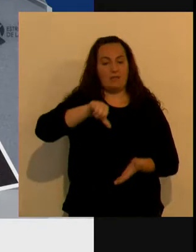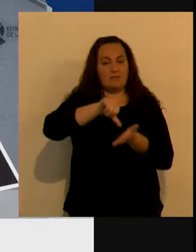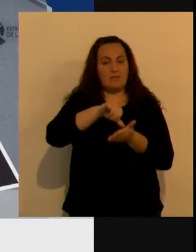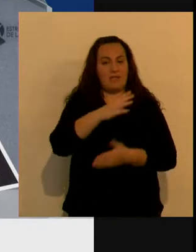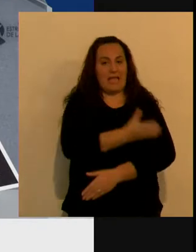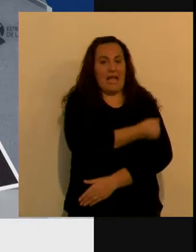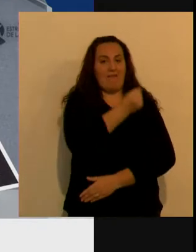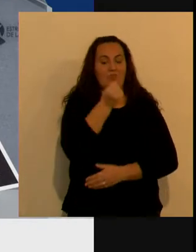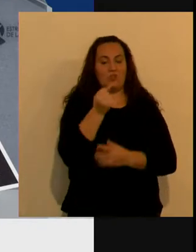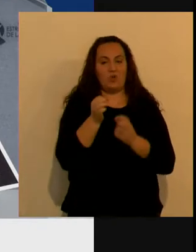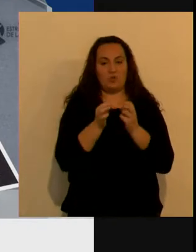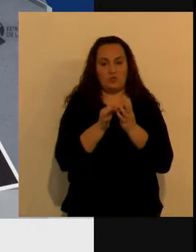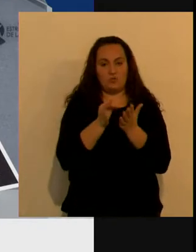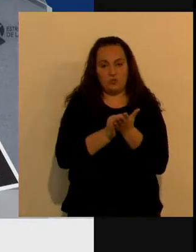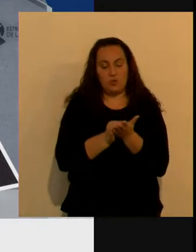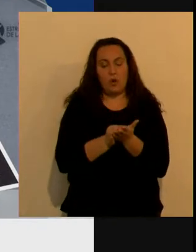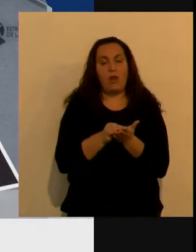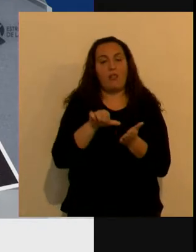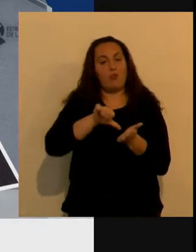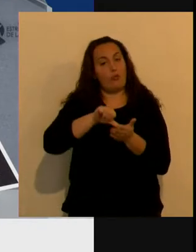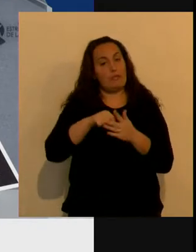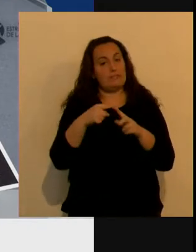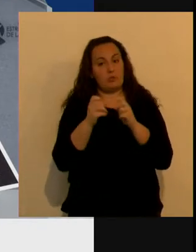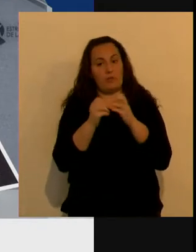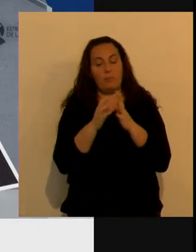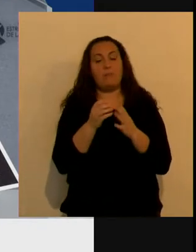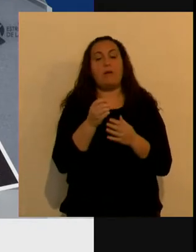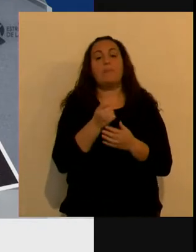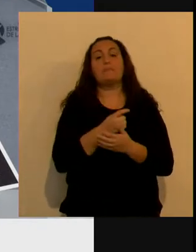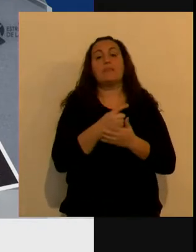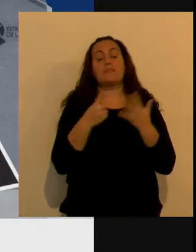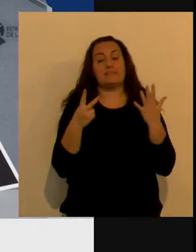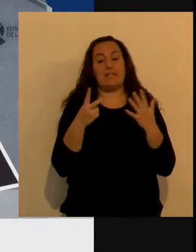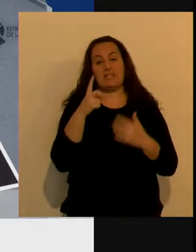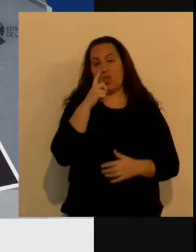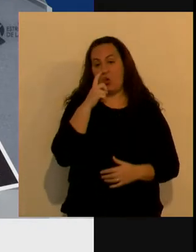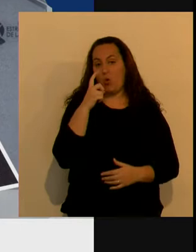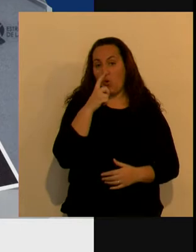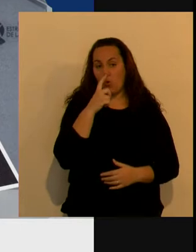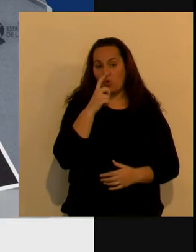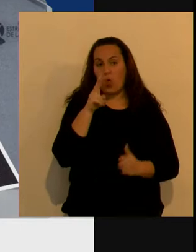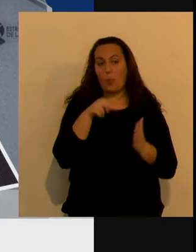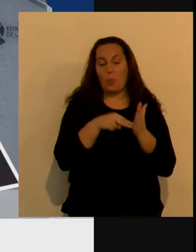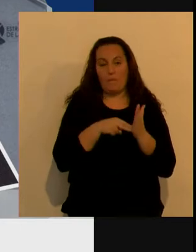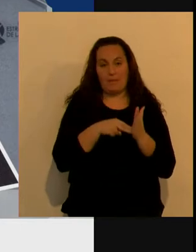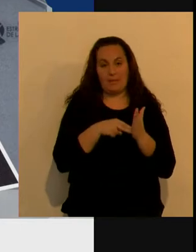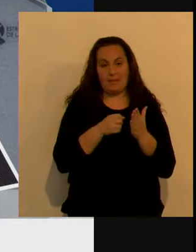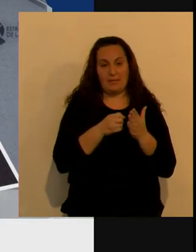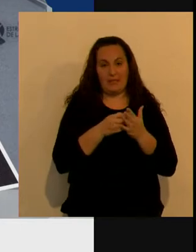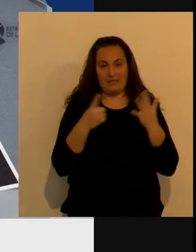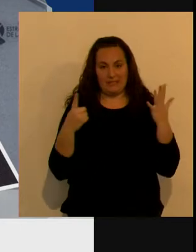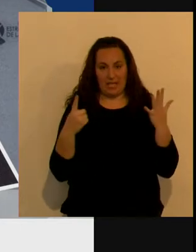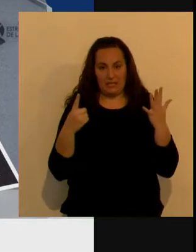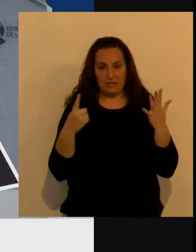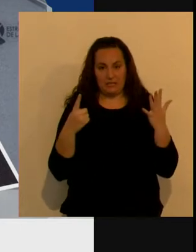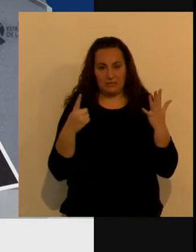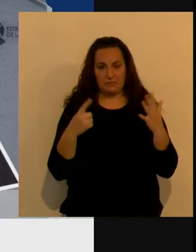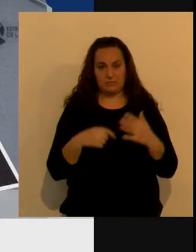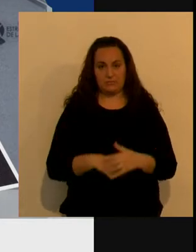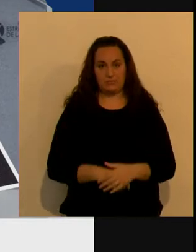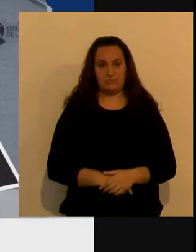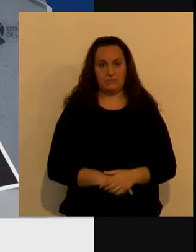Insular en la ciudad de Santa Cruz de La Palma a 17 de junio de 2016.